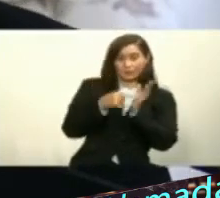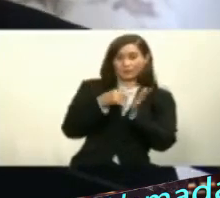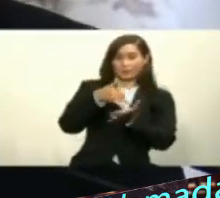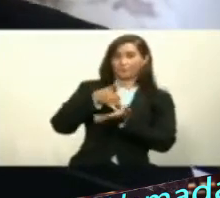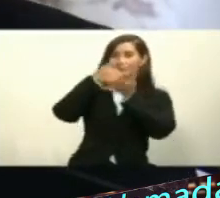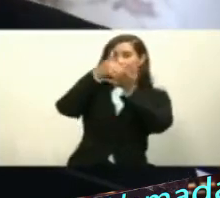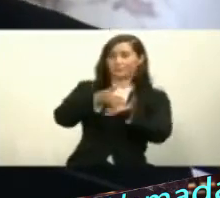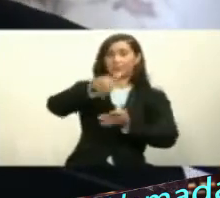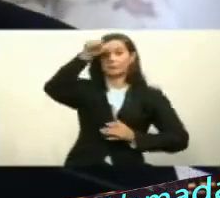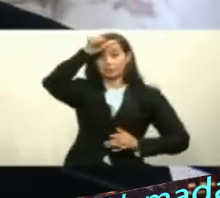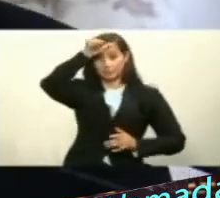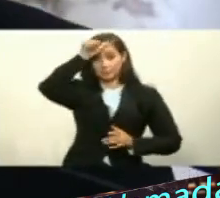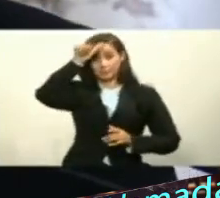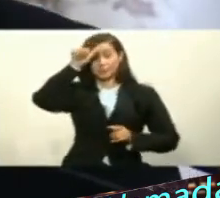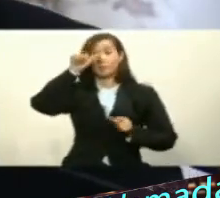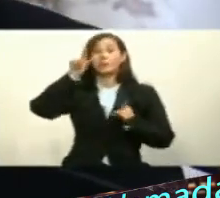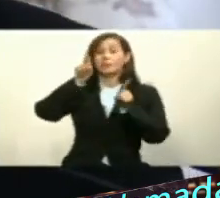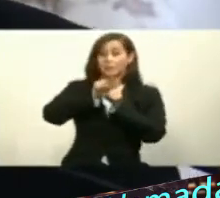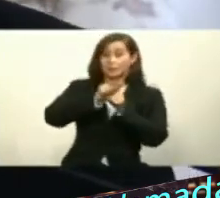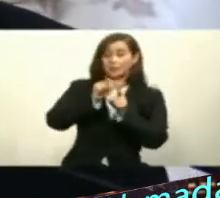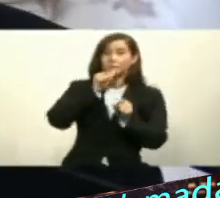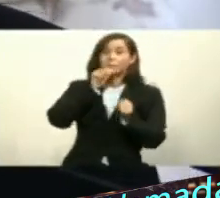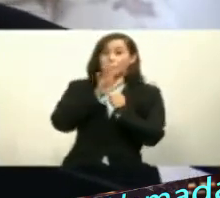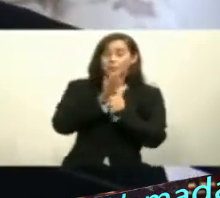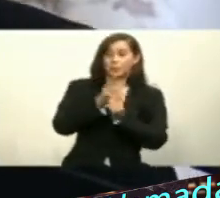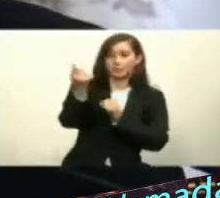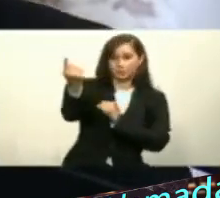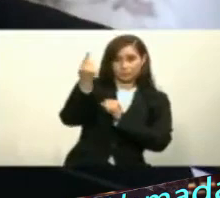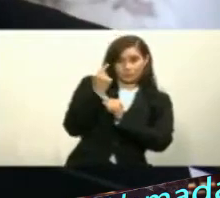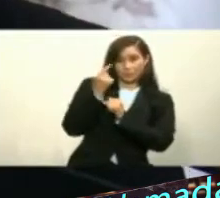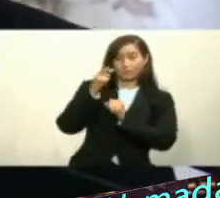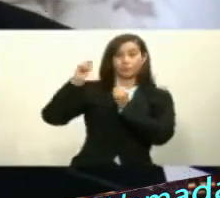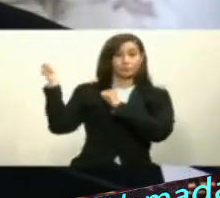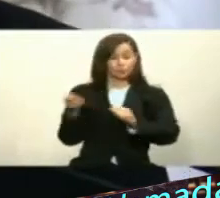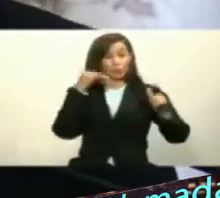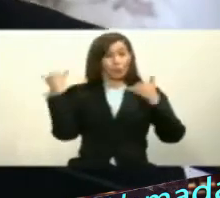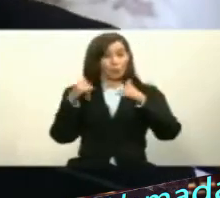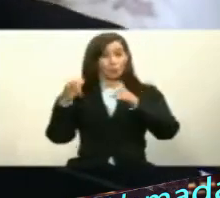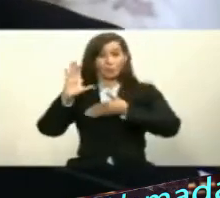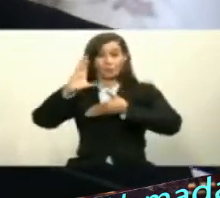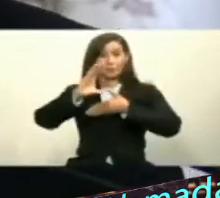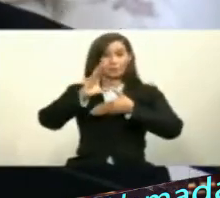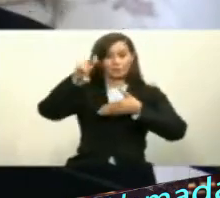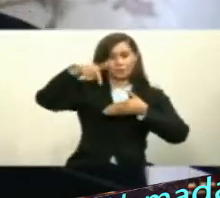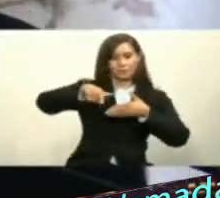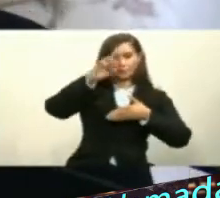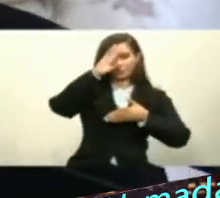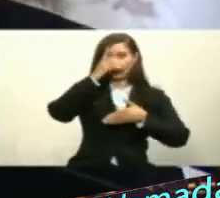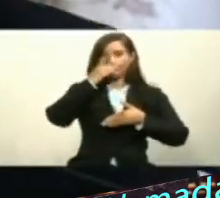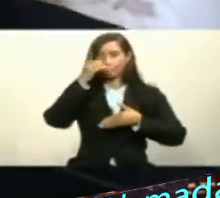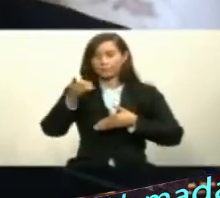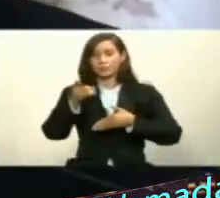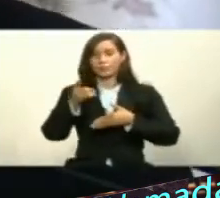y a la misma vez prometiendo entrega, cuerpo y alma para traer la corona de la Serie del Caribe a República Dominicana, el país más exitoso en